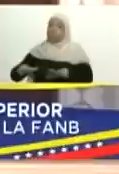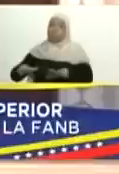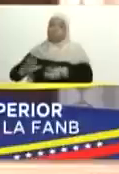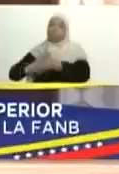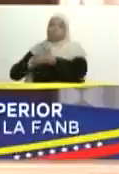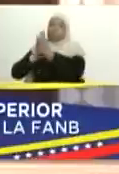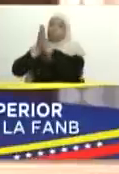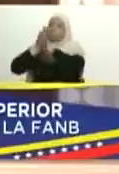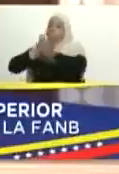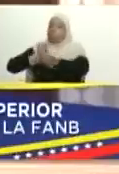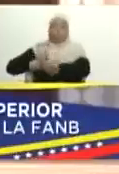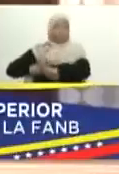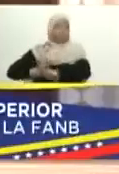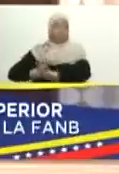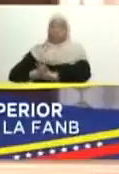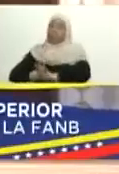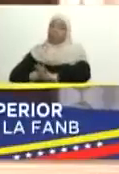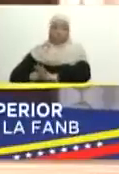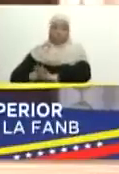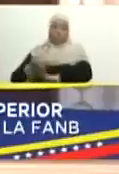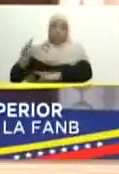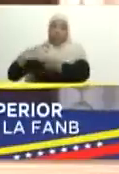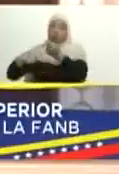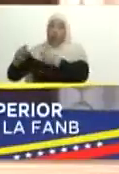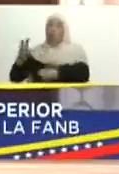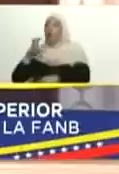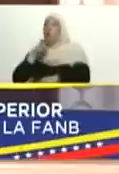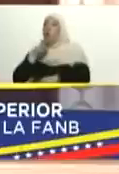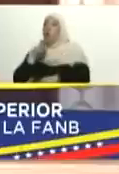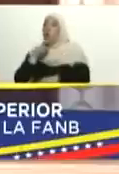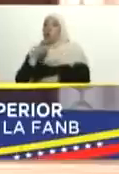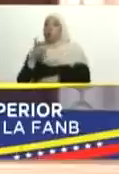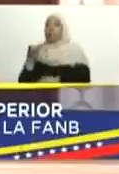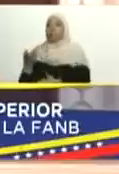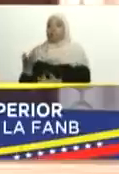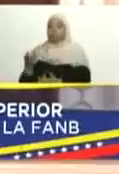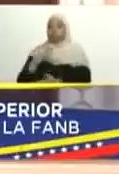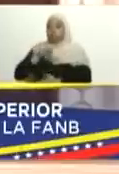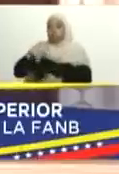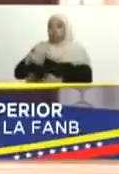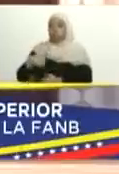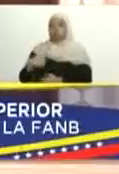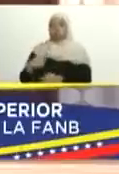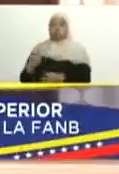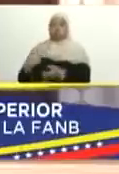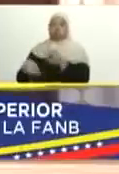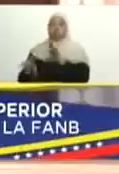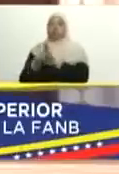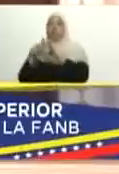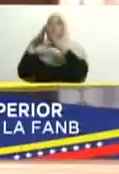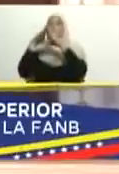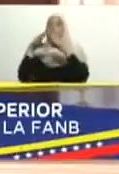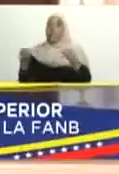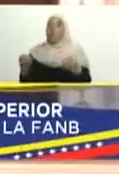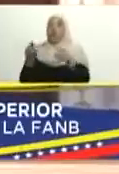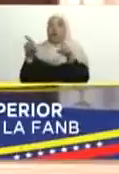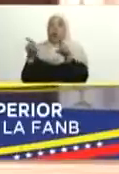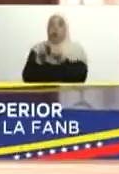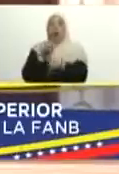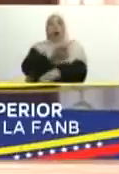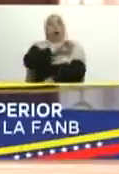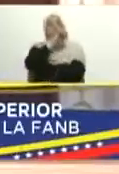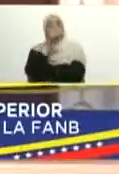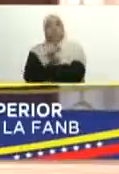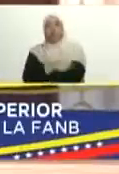la minería ilegal. No vamos a cesar tampoco nosotros. Vamos con todo, vamos con fuerza. Aquí está el